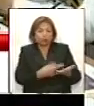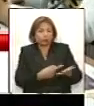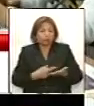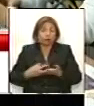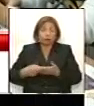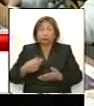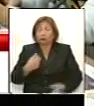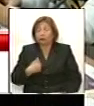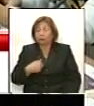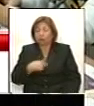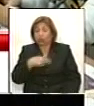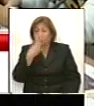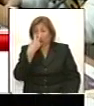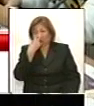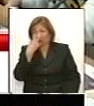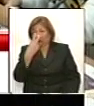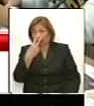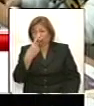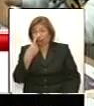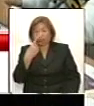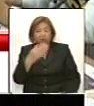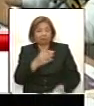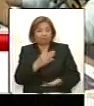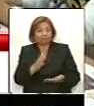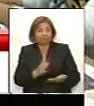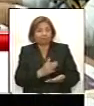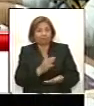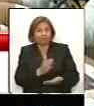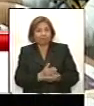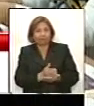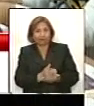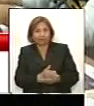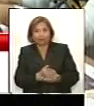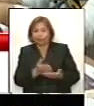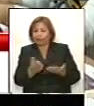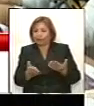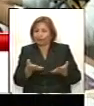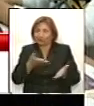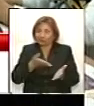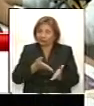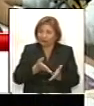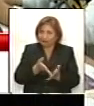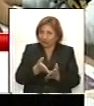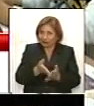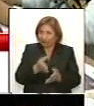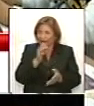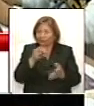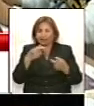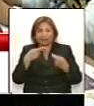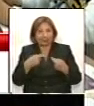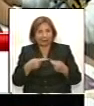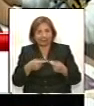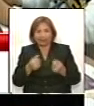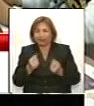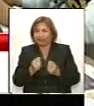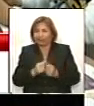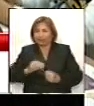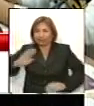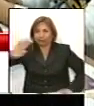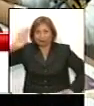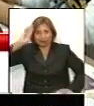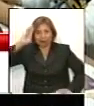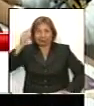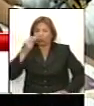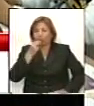hemos visto como problema es justamente lo que se ha señalado, el canal de entrada. Y ahí nosotros tenemos una posición. Son las comisarías las que tienen